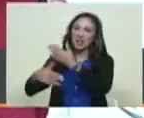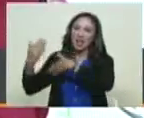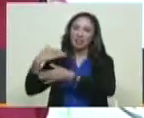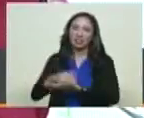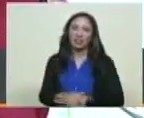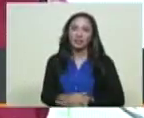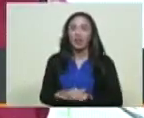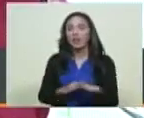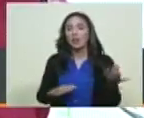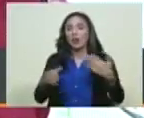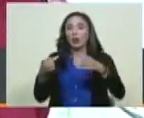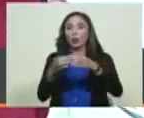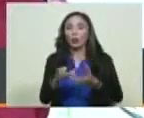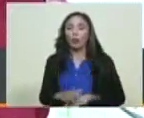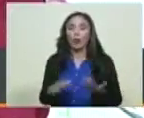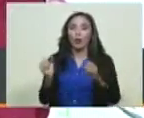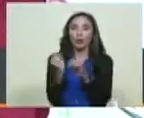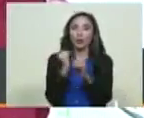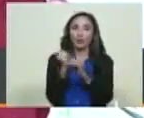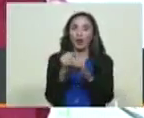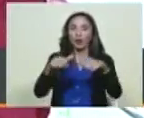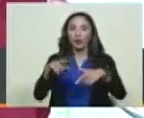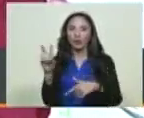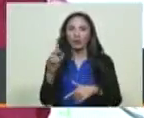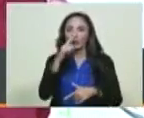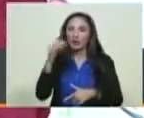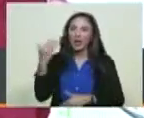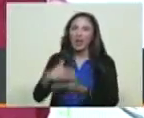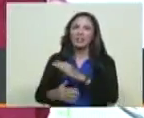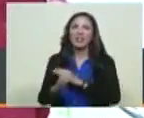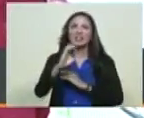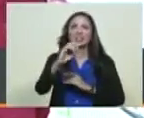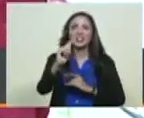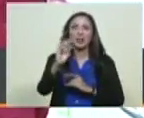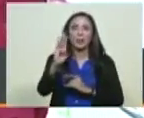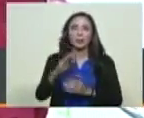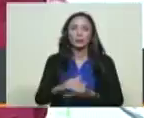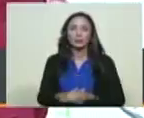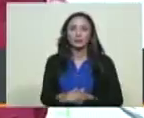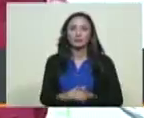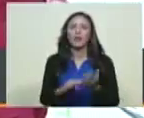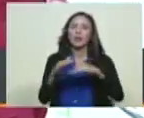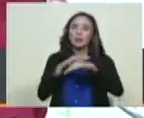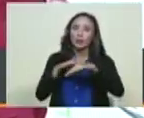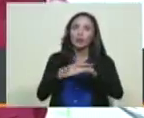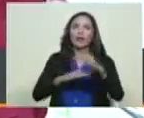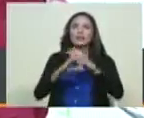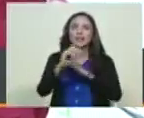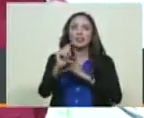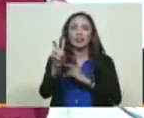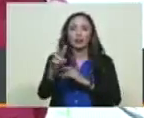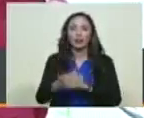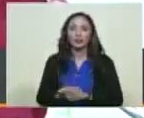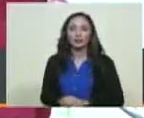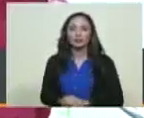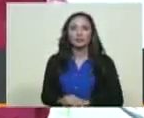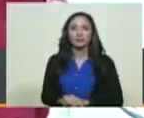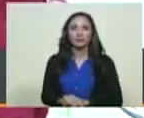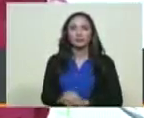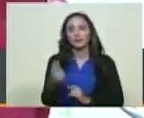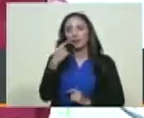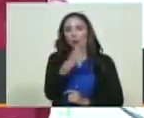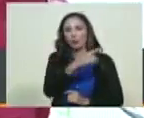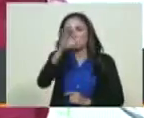de la confederación de trabajadores de venezuela ctv usted es seguro ni saben qué